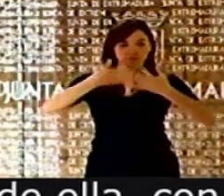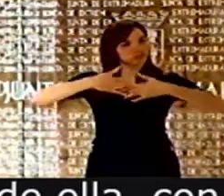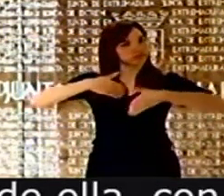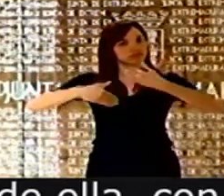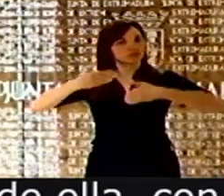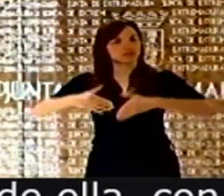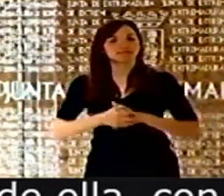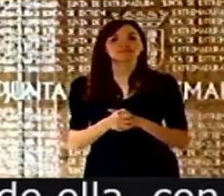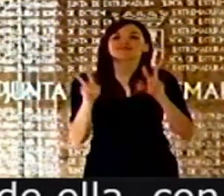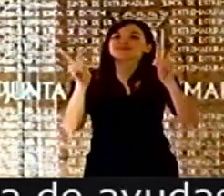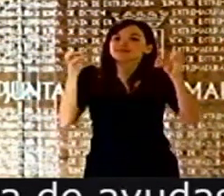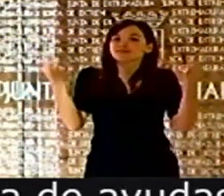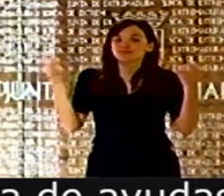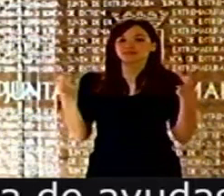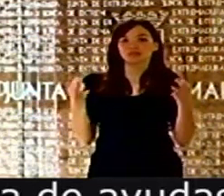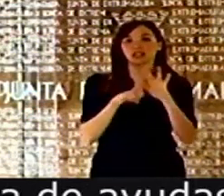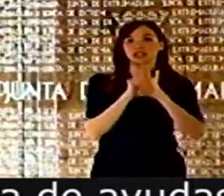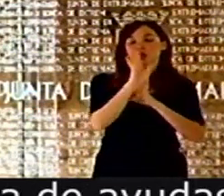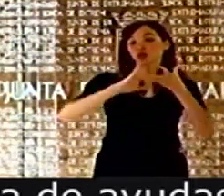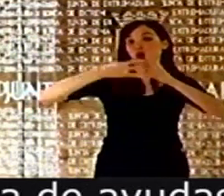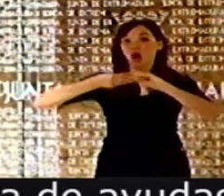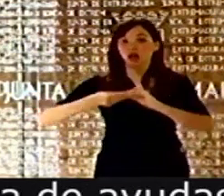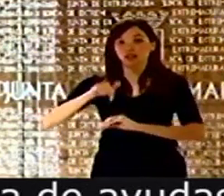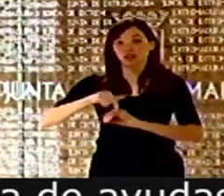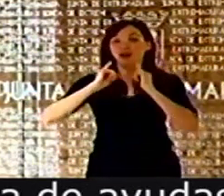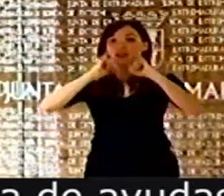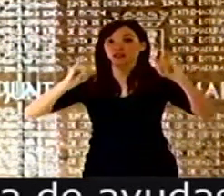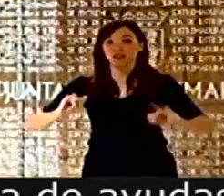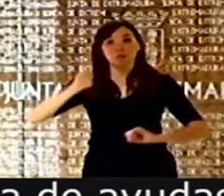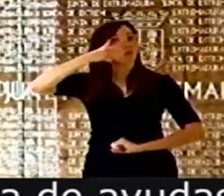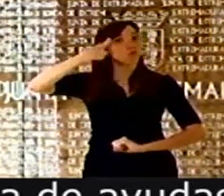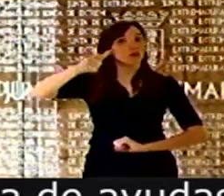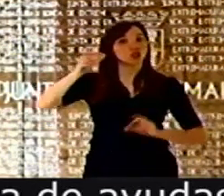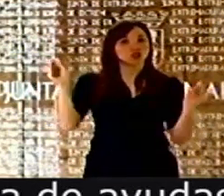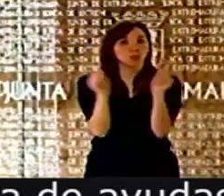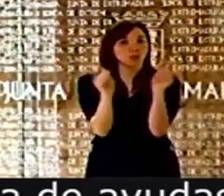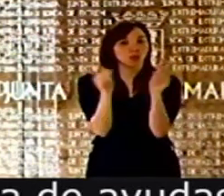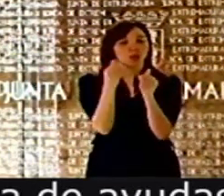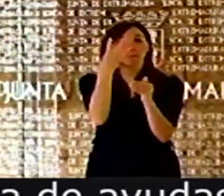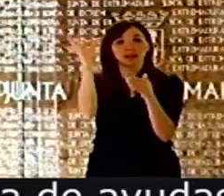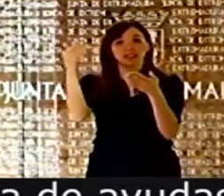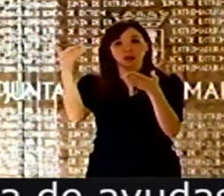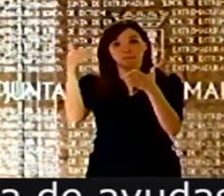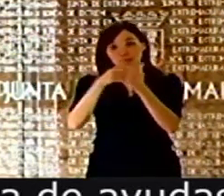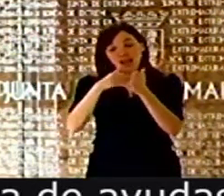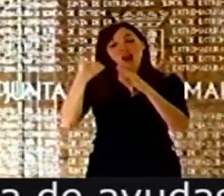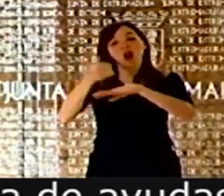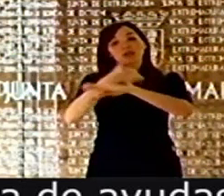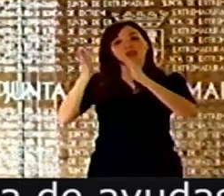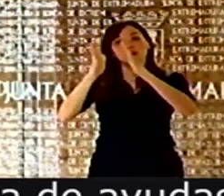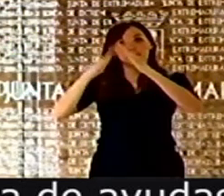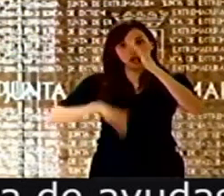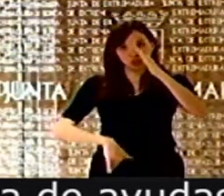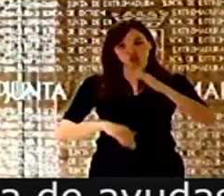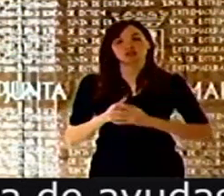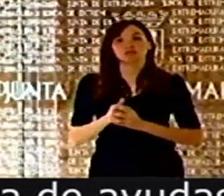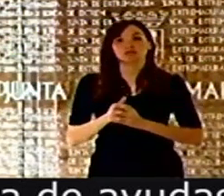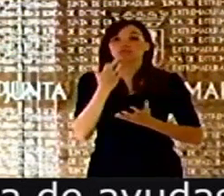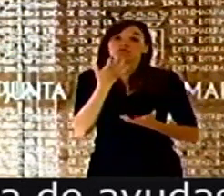con el desarrollo, adaptación y mejora de las instalaciones eléctricas en los municipios de menos de 20.000 habitantes. Entre las